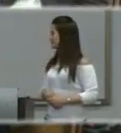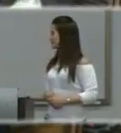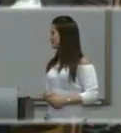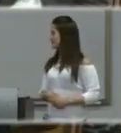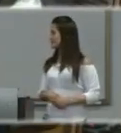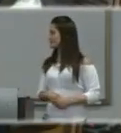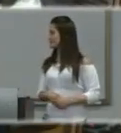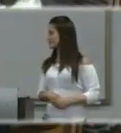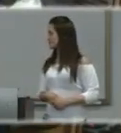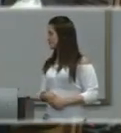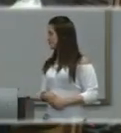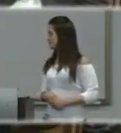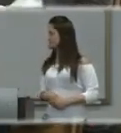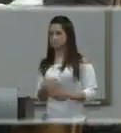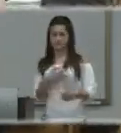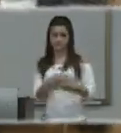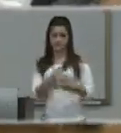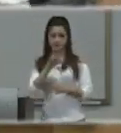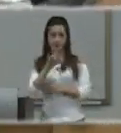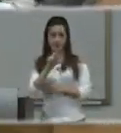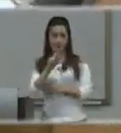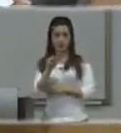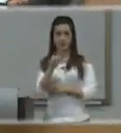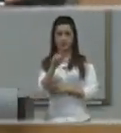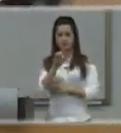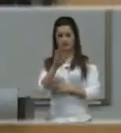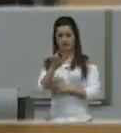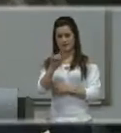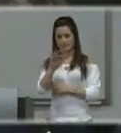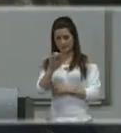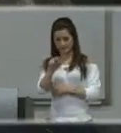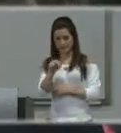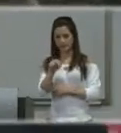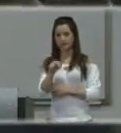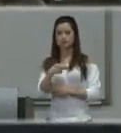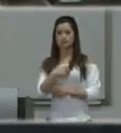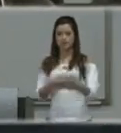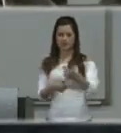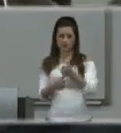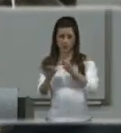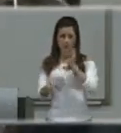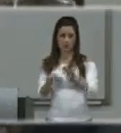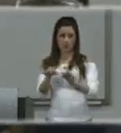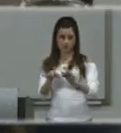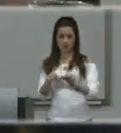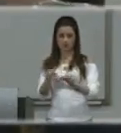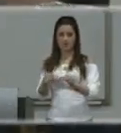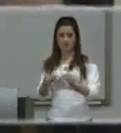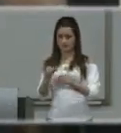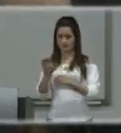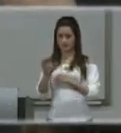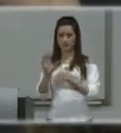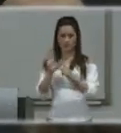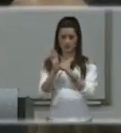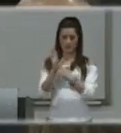Bueno, tal como, bueno, mi nombre es Juan Sebastián y soy asesor jurídico en País, trabajo con